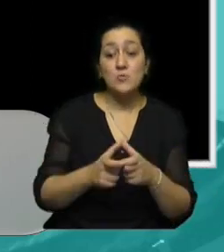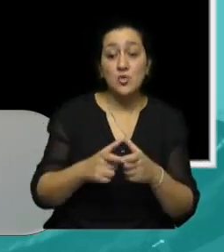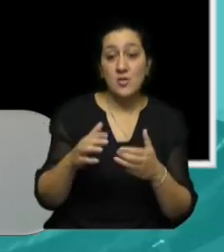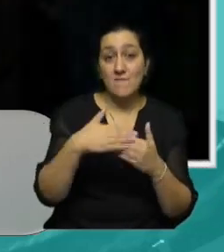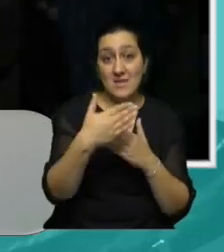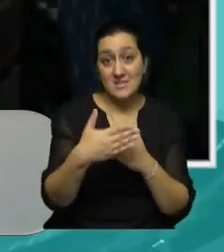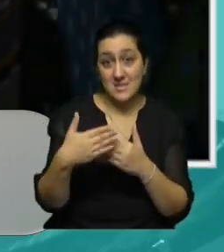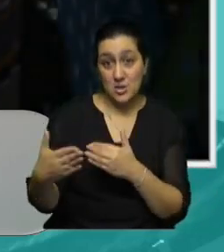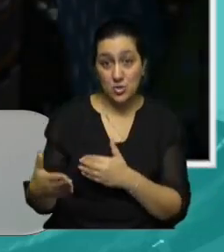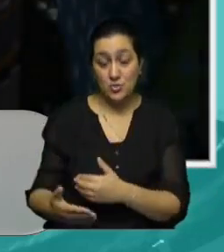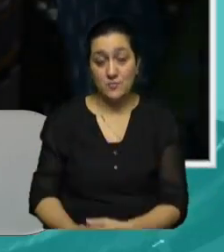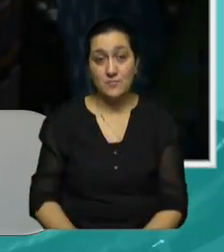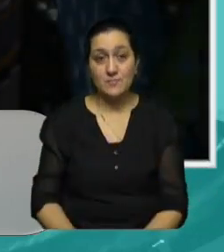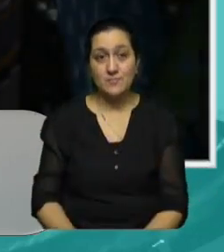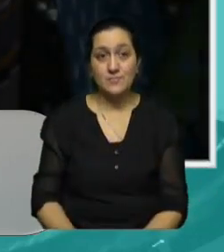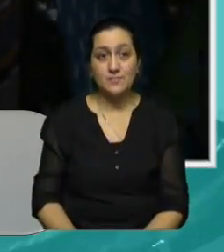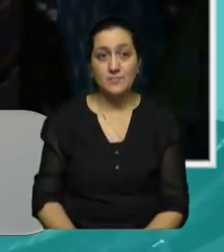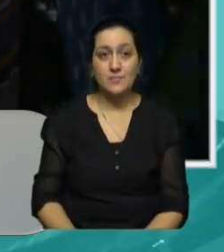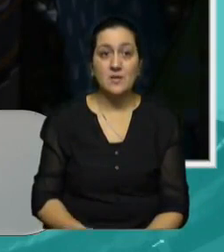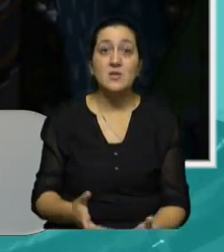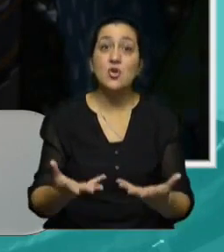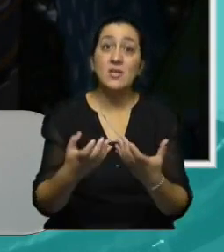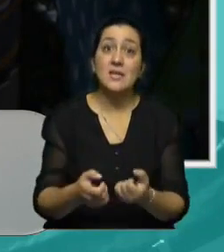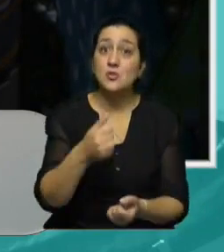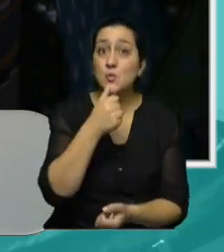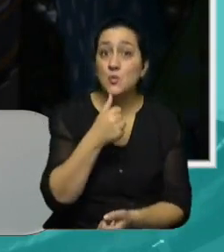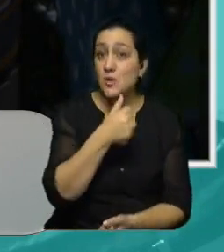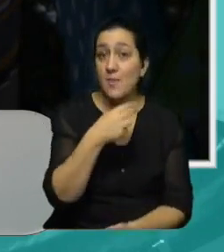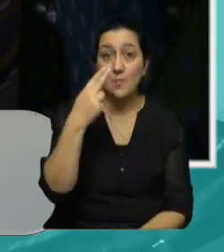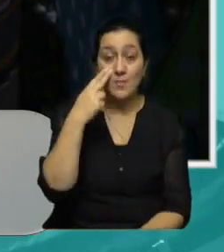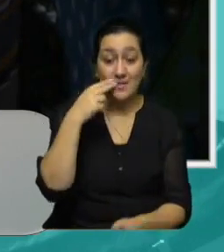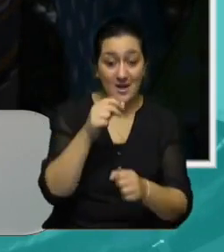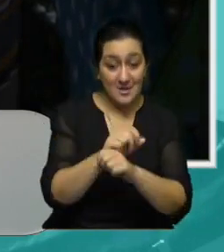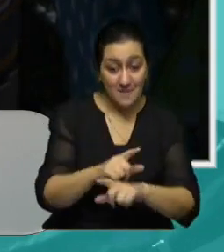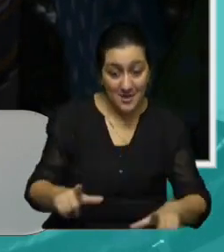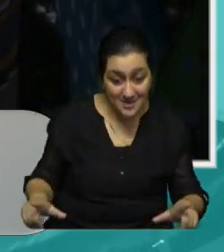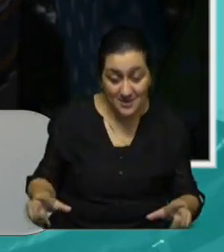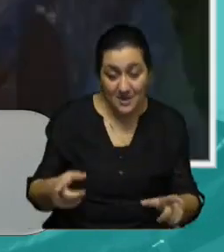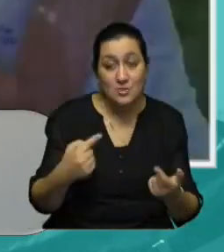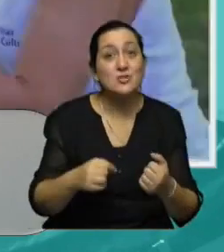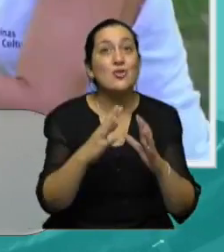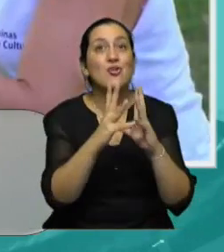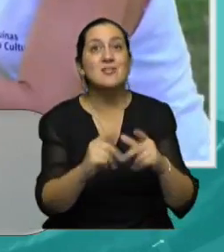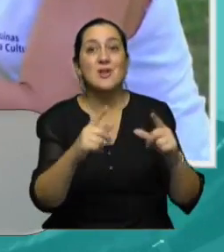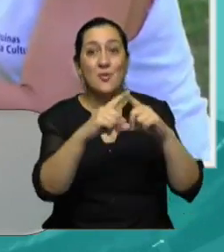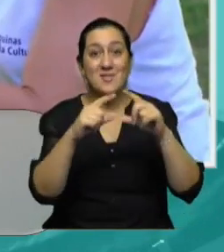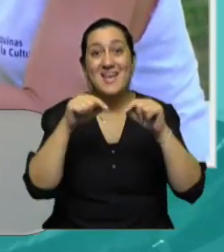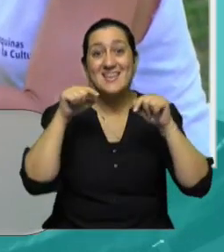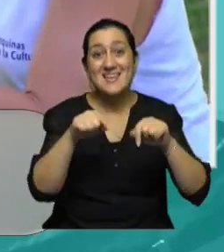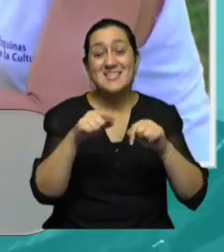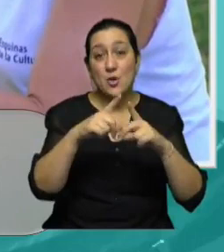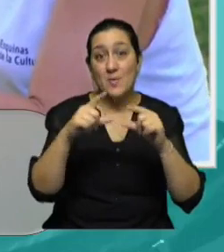destino del Sacude. Y bueno, quieren resolver la limpieza, la situación del trabajo, organizan la cooperativa y esa cooperativa